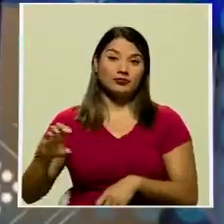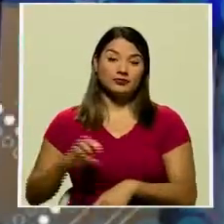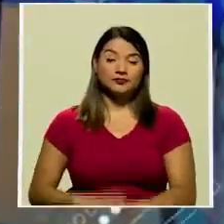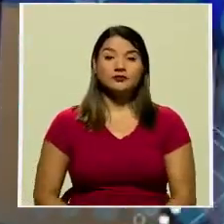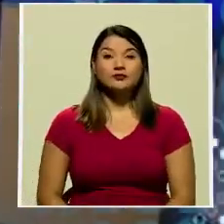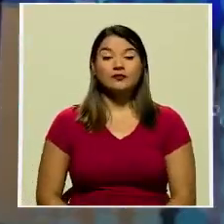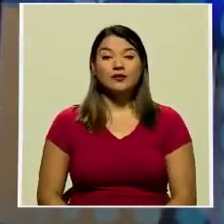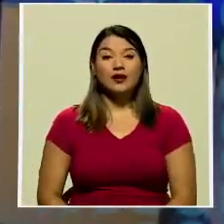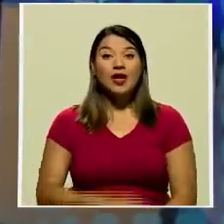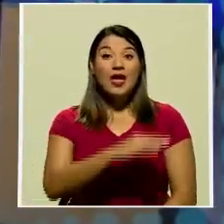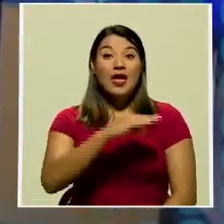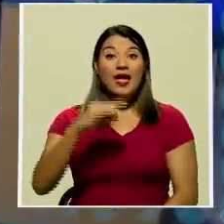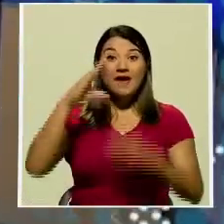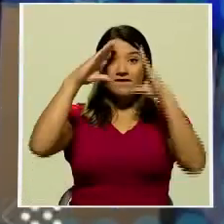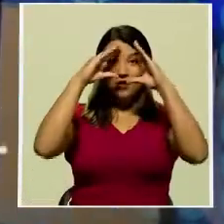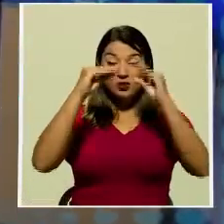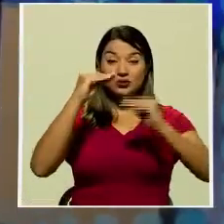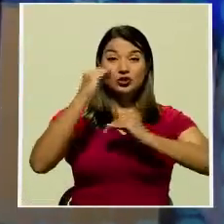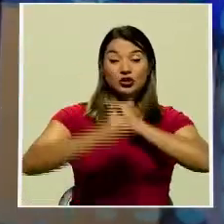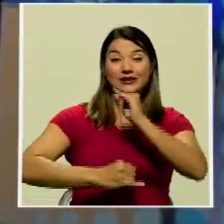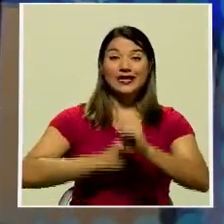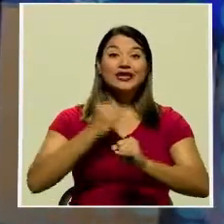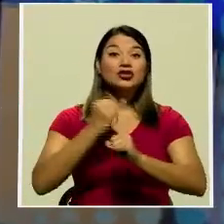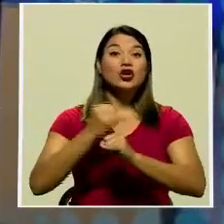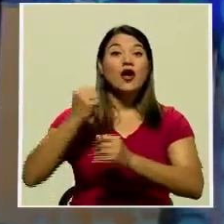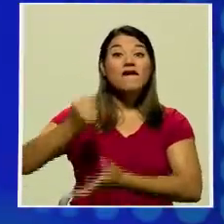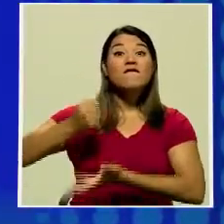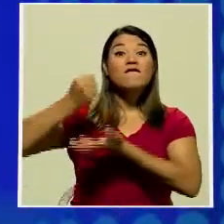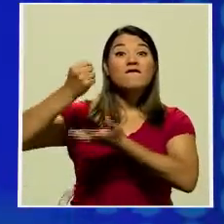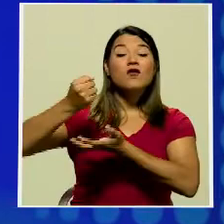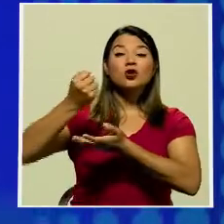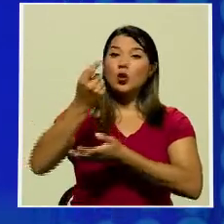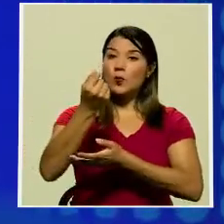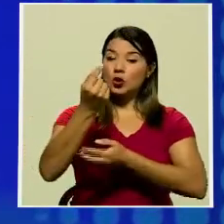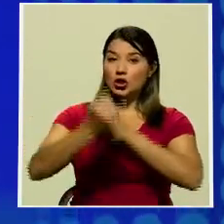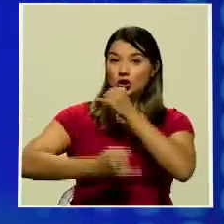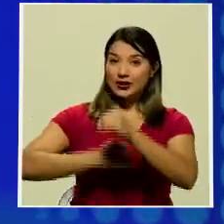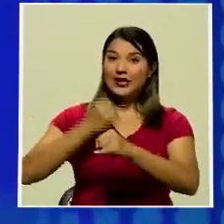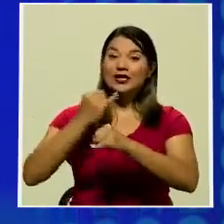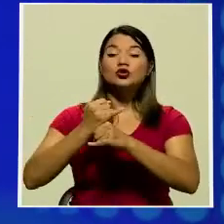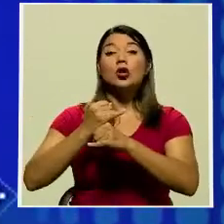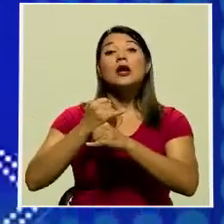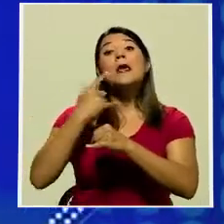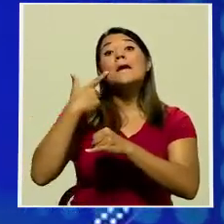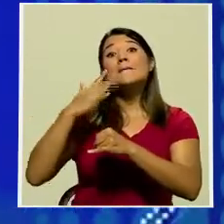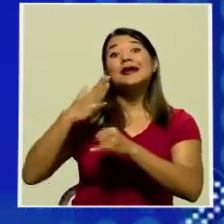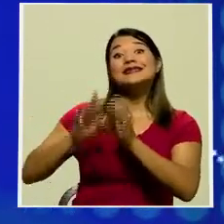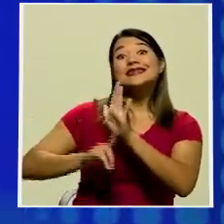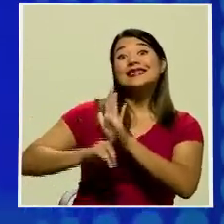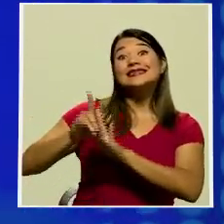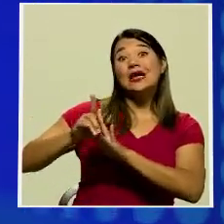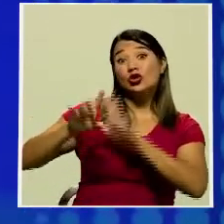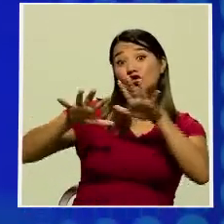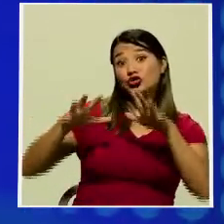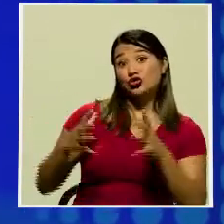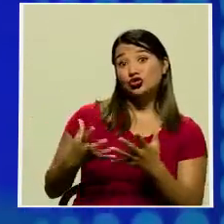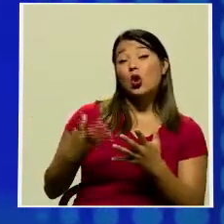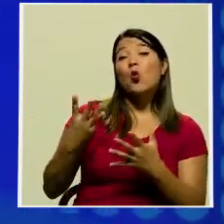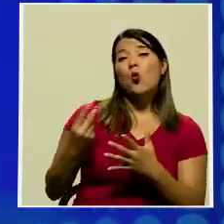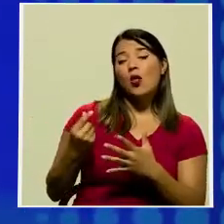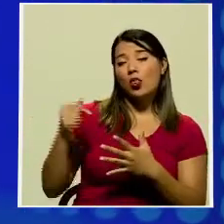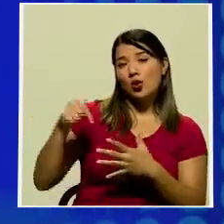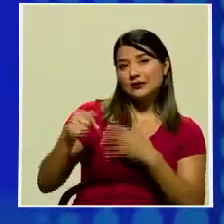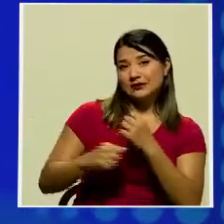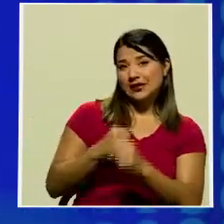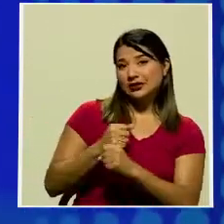Y en las informaciones internacionales, el Fondo Monetario Internacional prevé un crecimiento global para este año de un 5%.